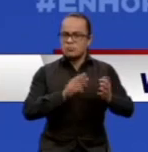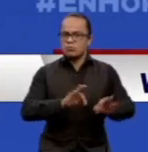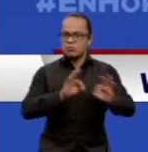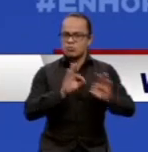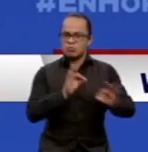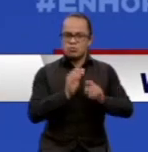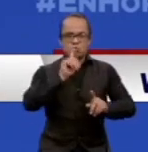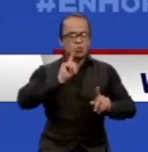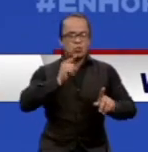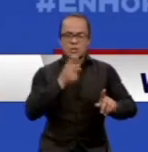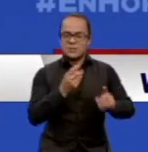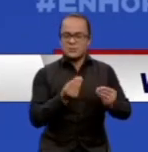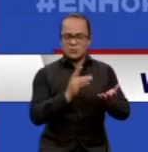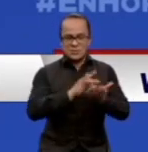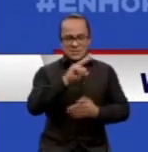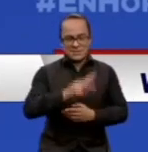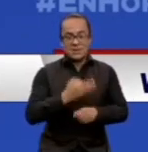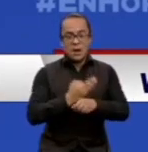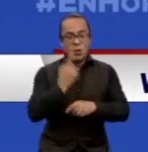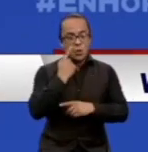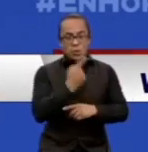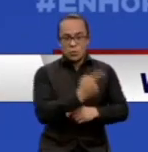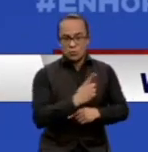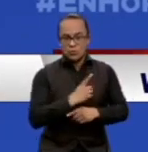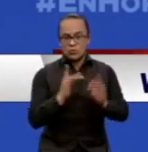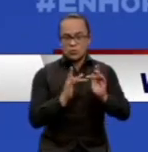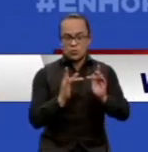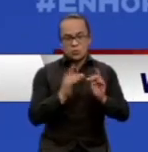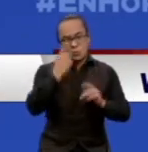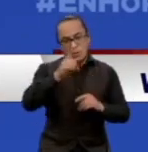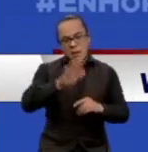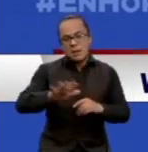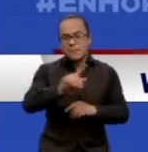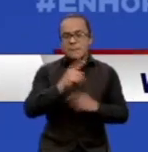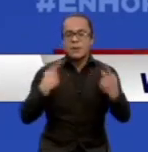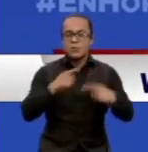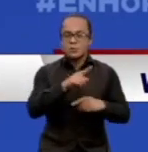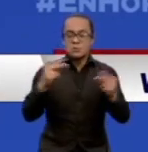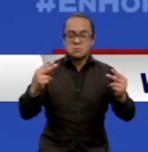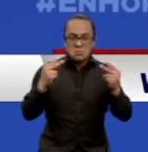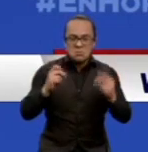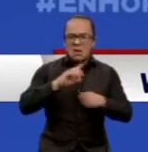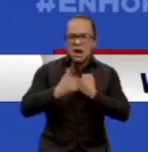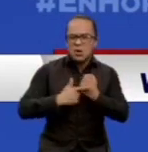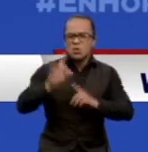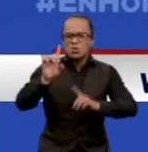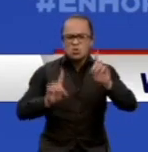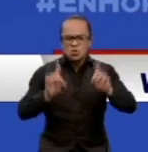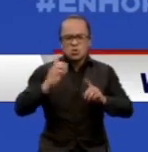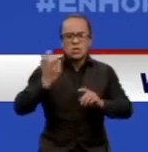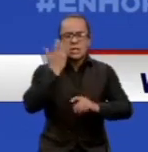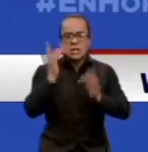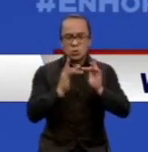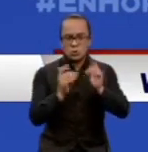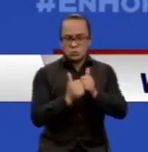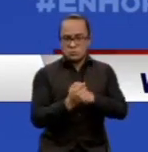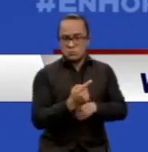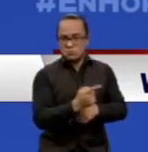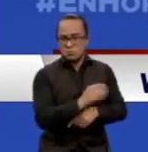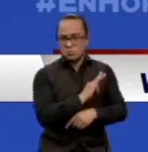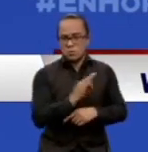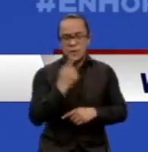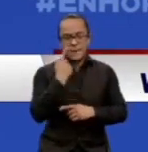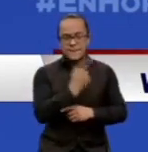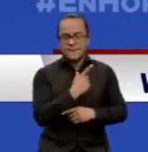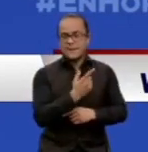agradecemos, mi querida Ana, en pantalla, vías de contacto para que nuestros amigos que tengan inquietud de manifestarte alguna